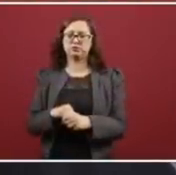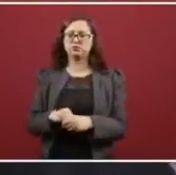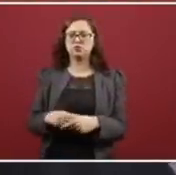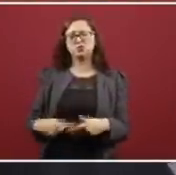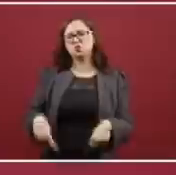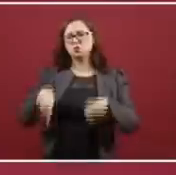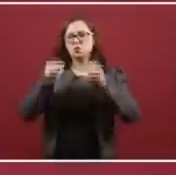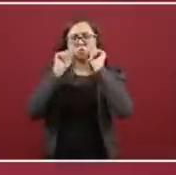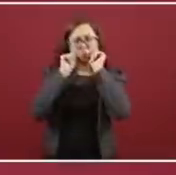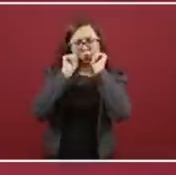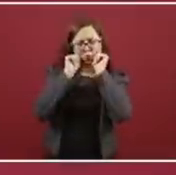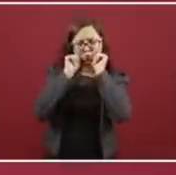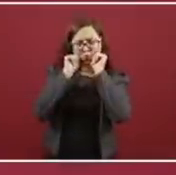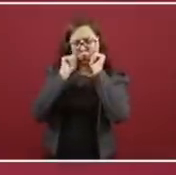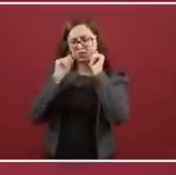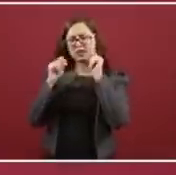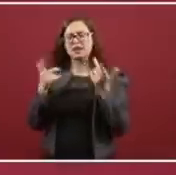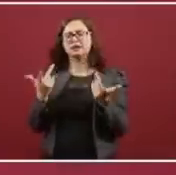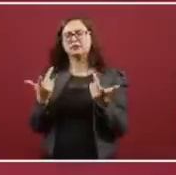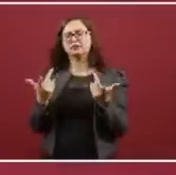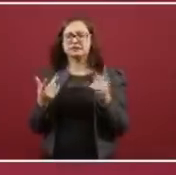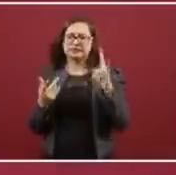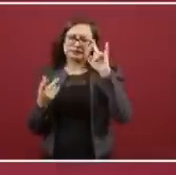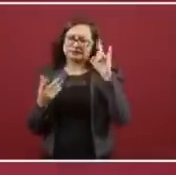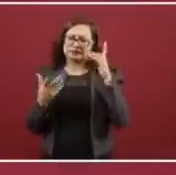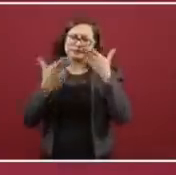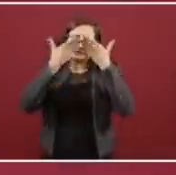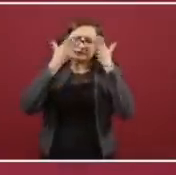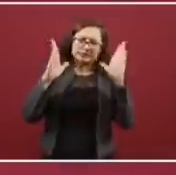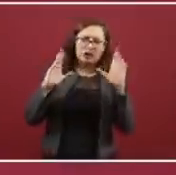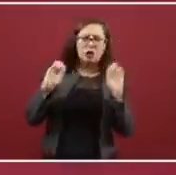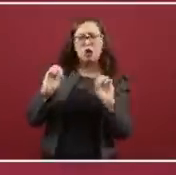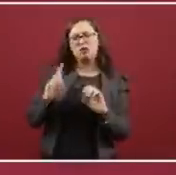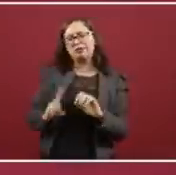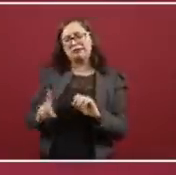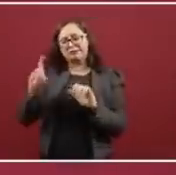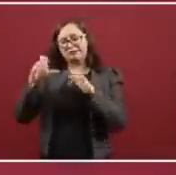tendencia liberal o de tendencia conservadora